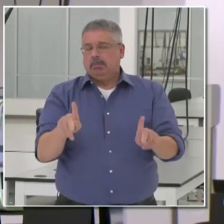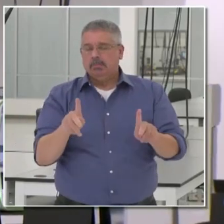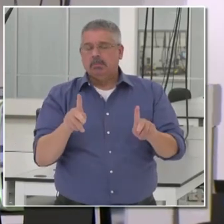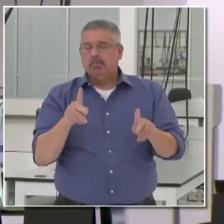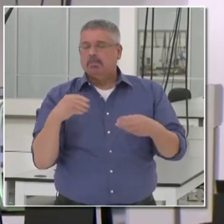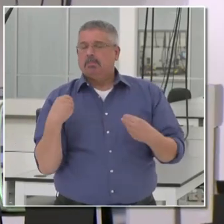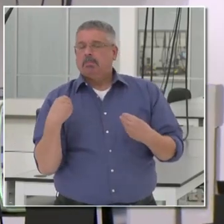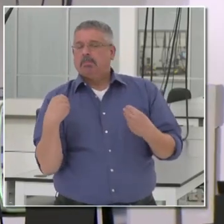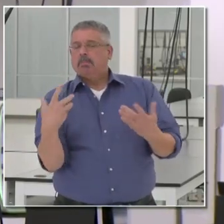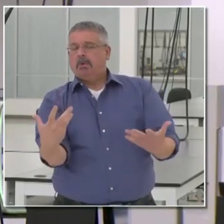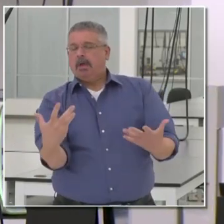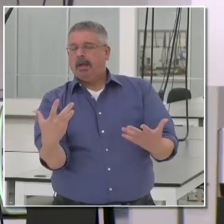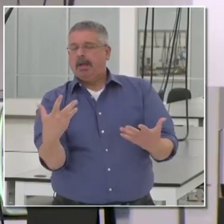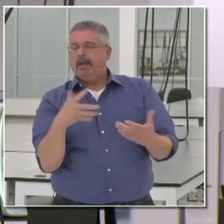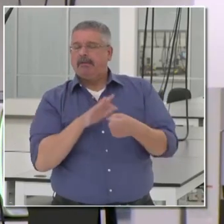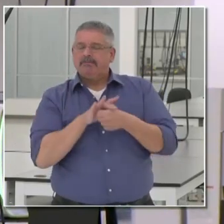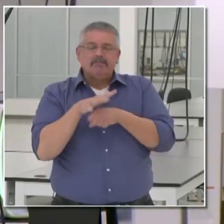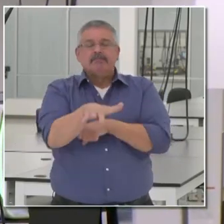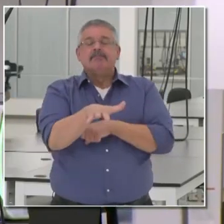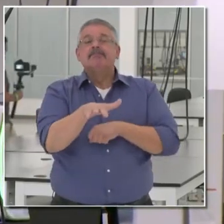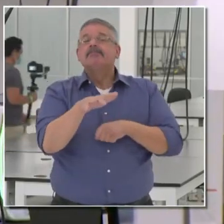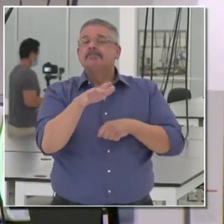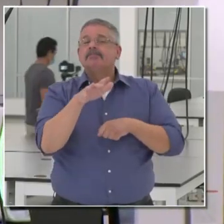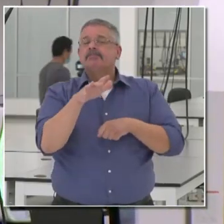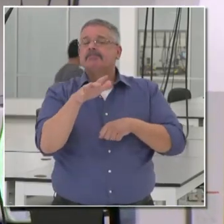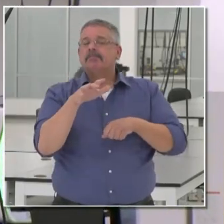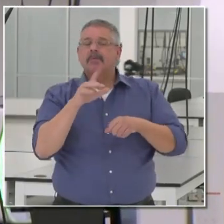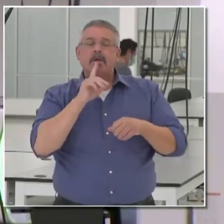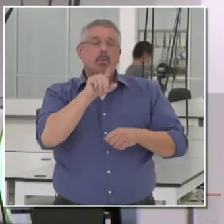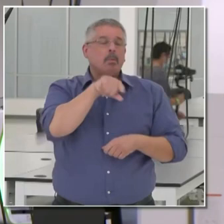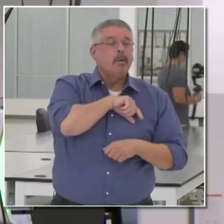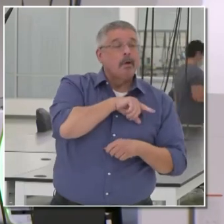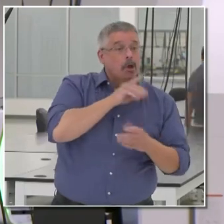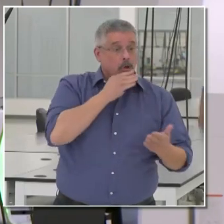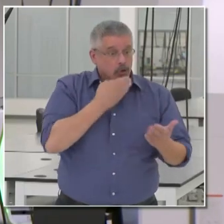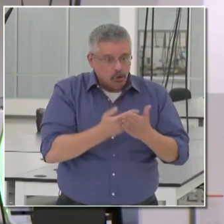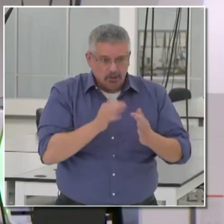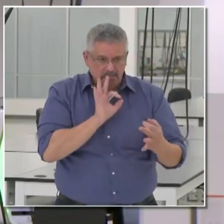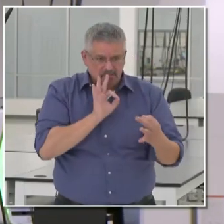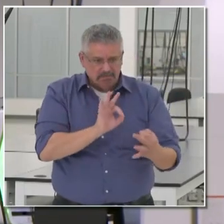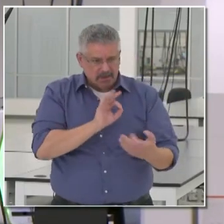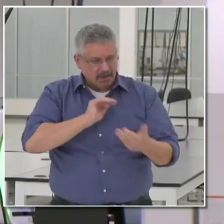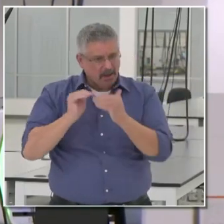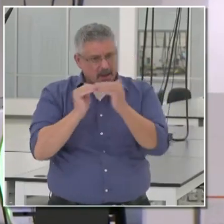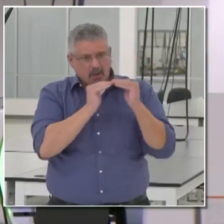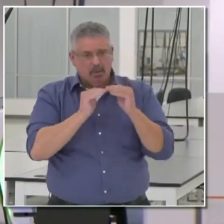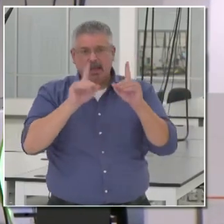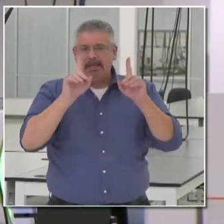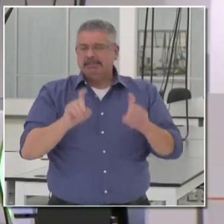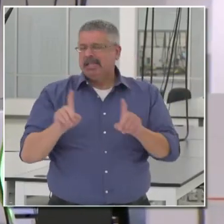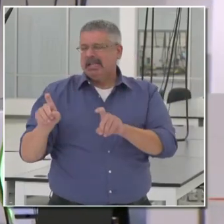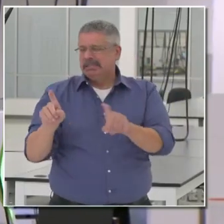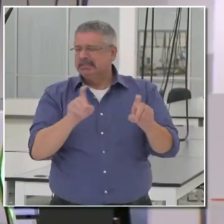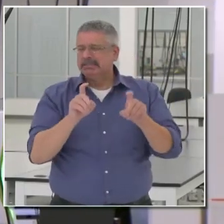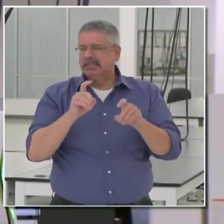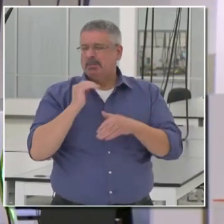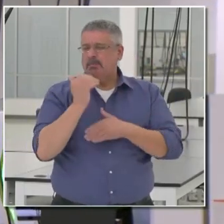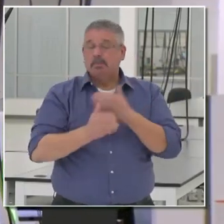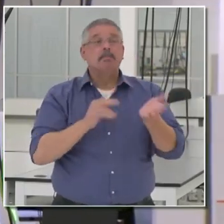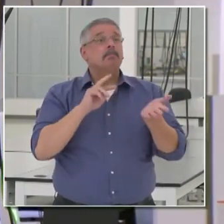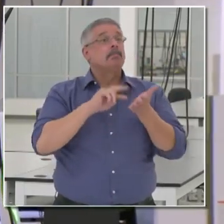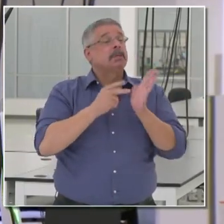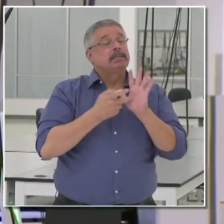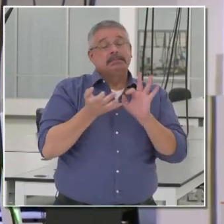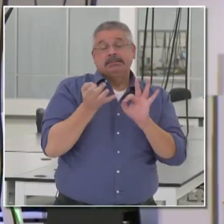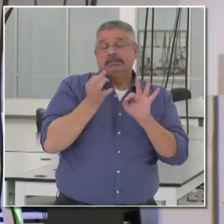proporcionar para la accesibilidad amplia y la calidad y la equidad de nuestras pruebas y